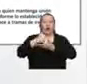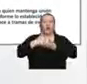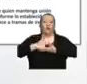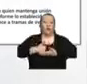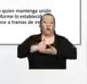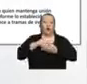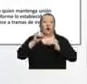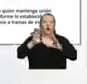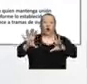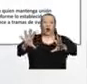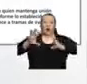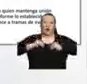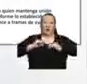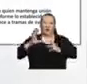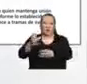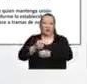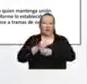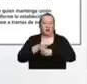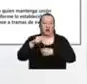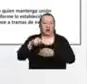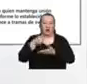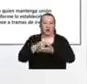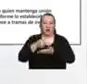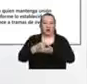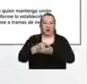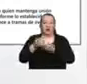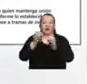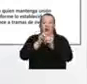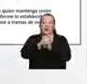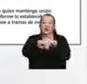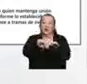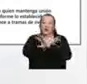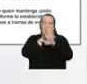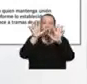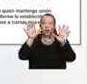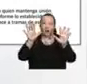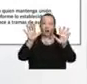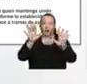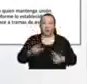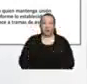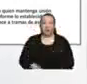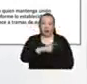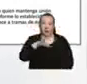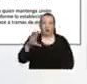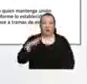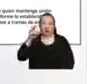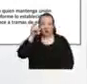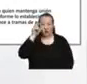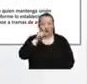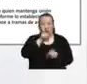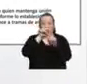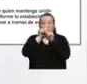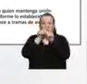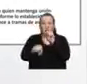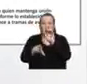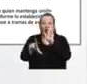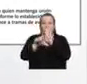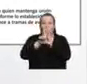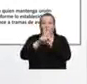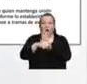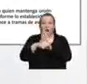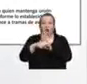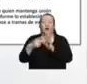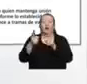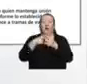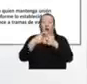de la misma más claro no canta un gallo el señor ha destrozado la ley el pacto ético a madre o ser candidato